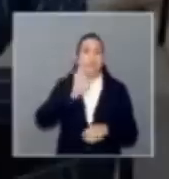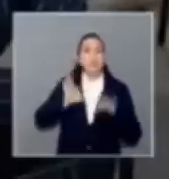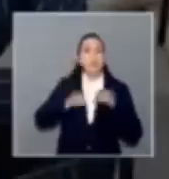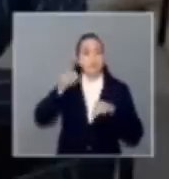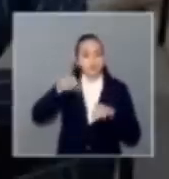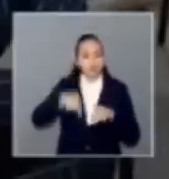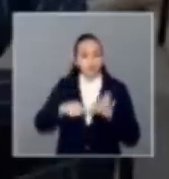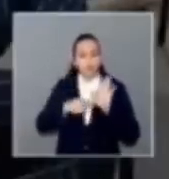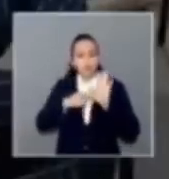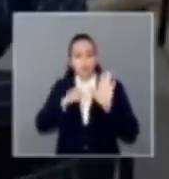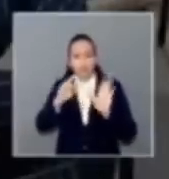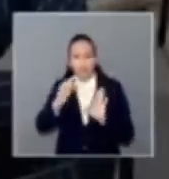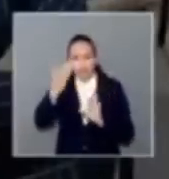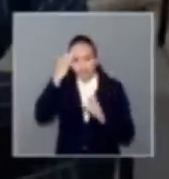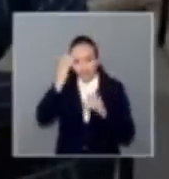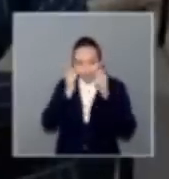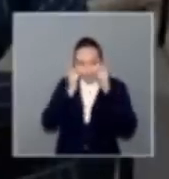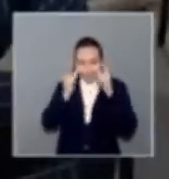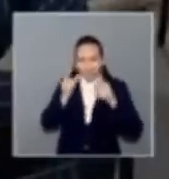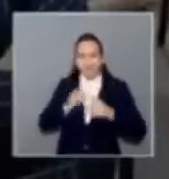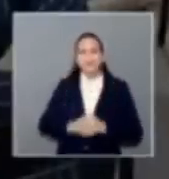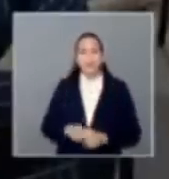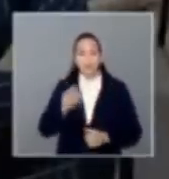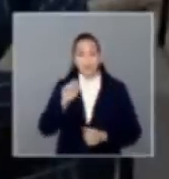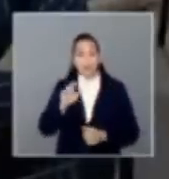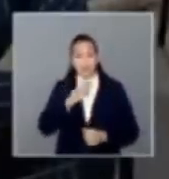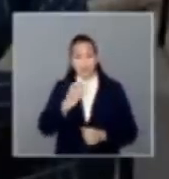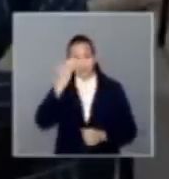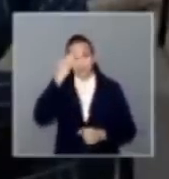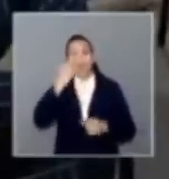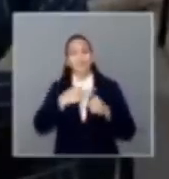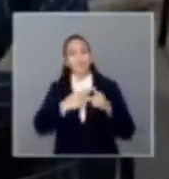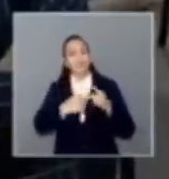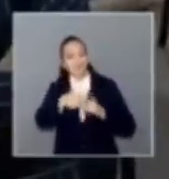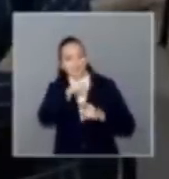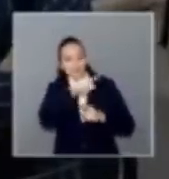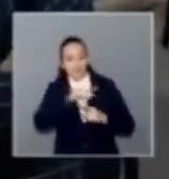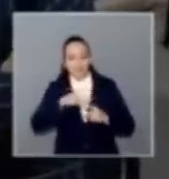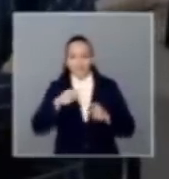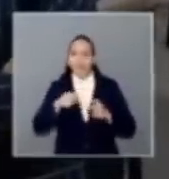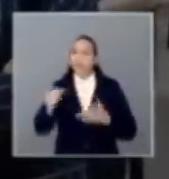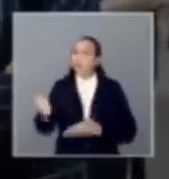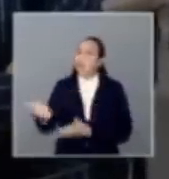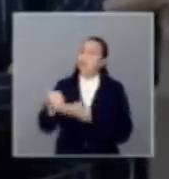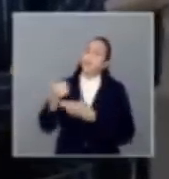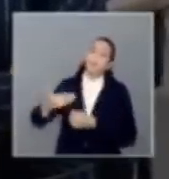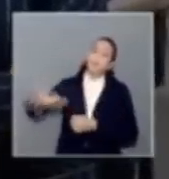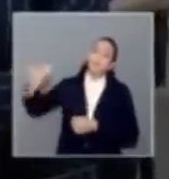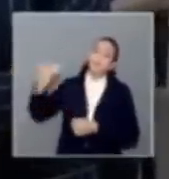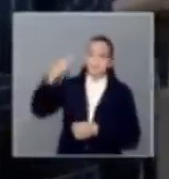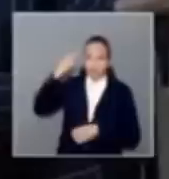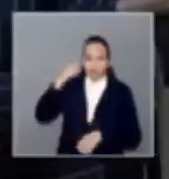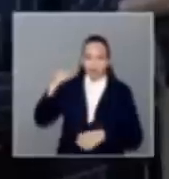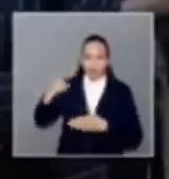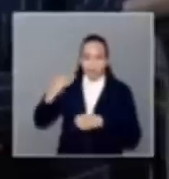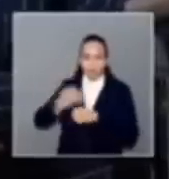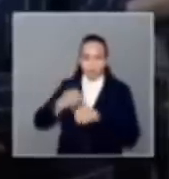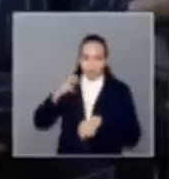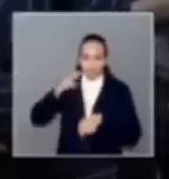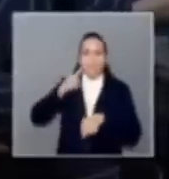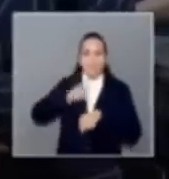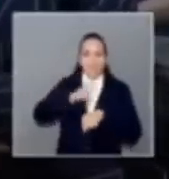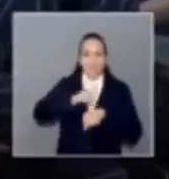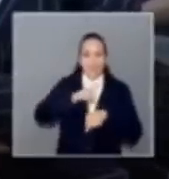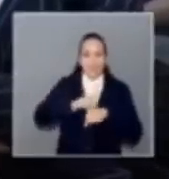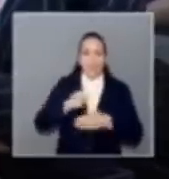tiempo, reconozco la presencia de quienes hacen posible día a día las funciones de esta